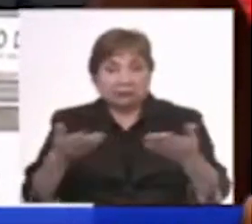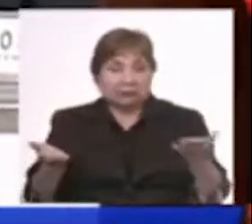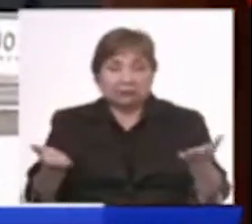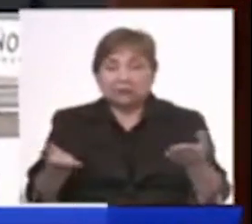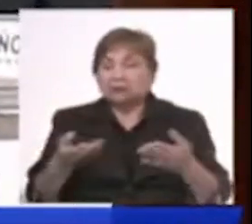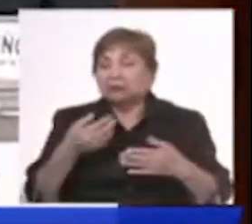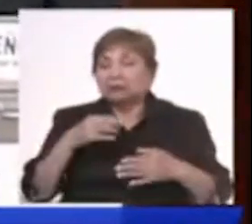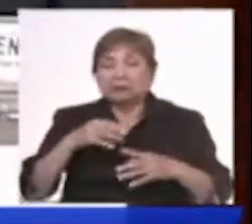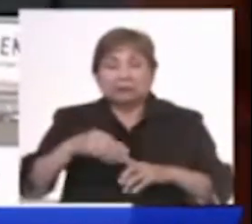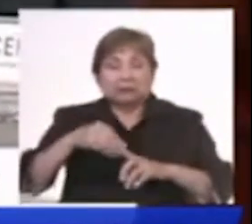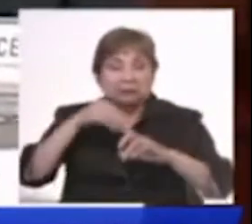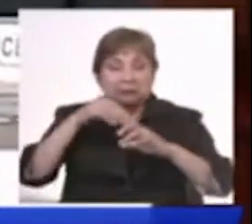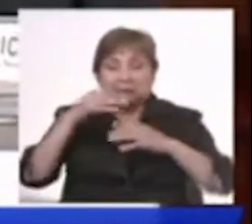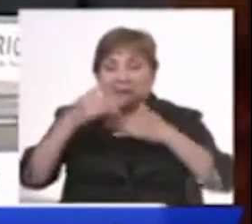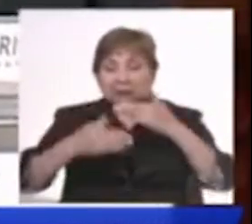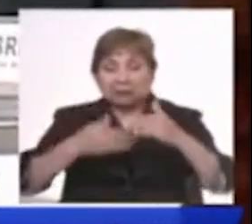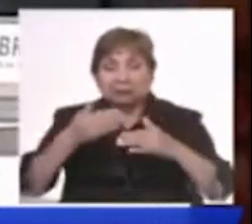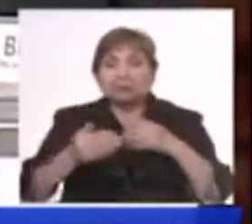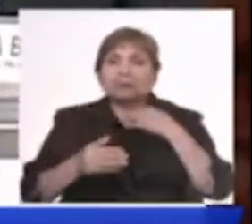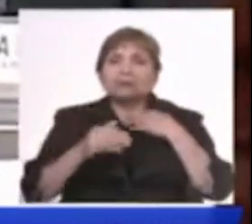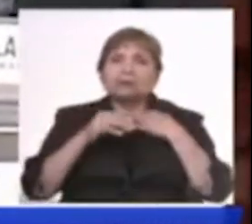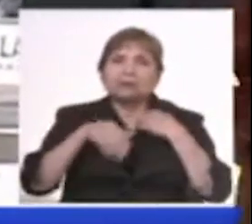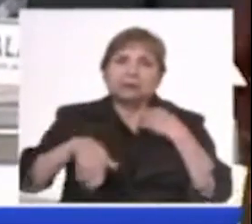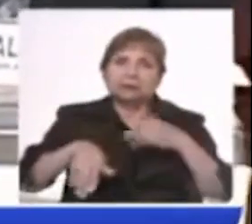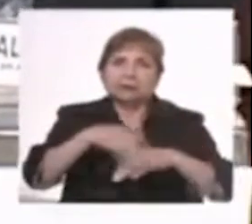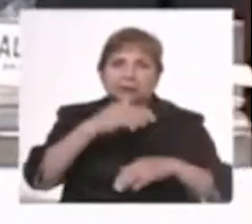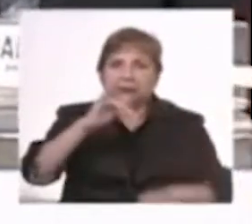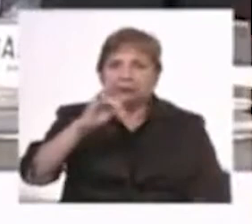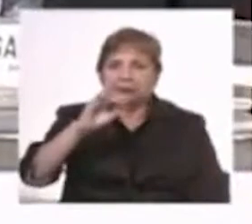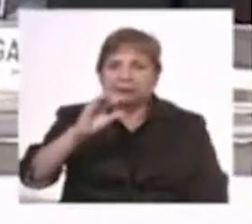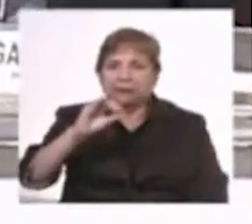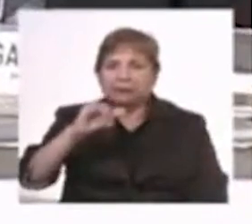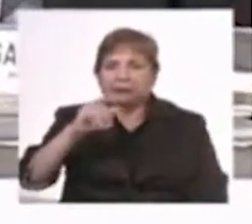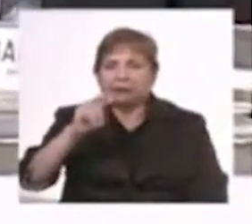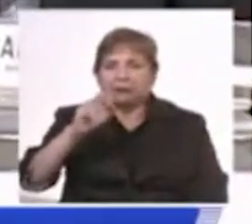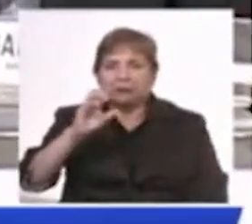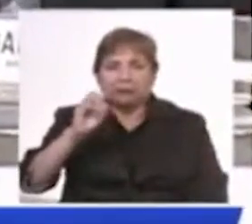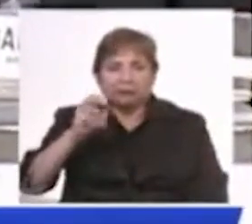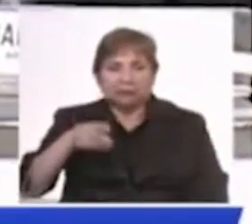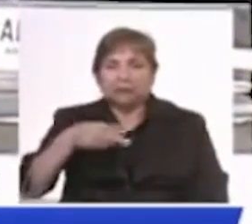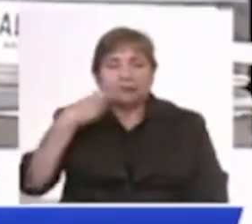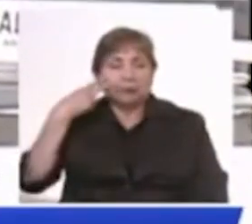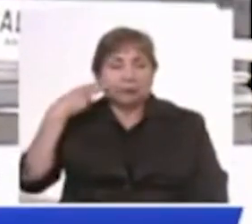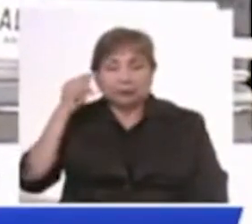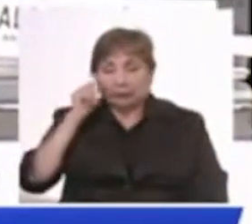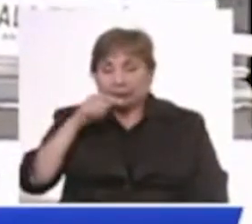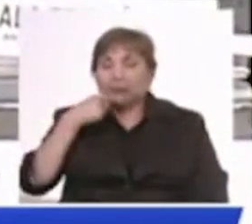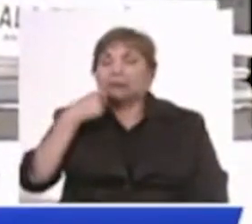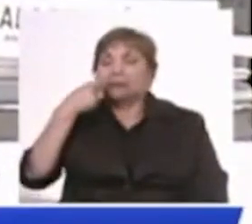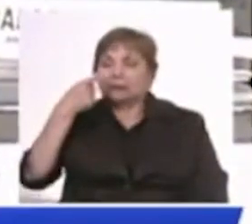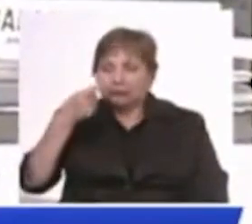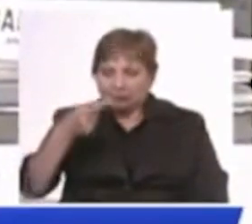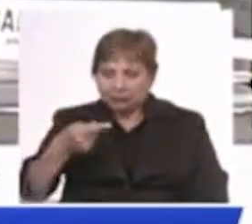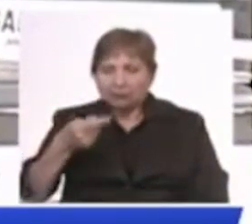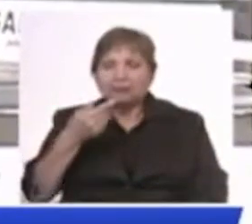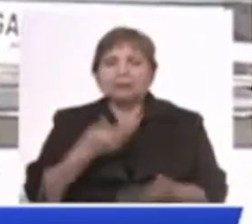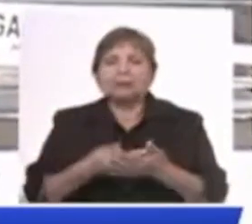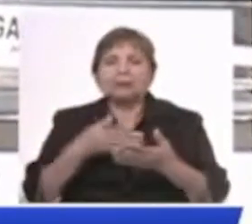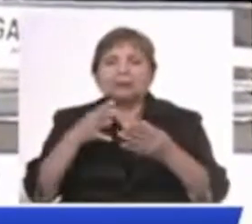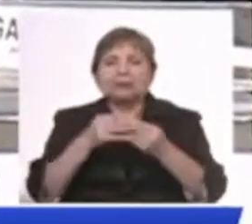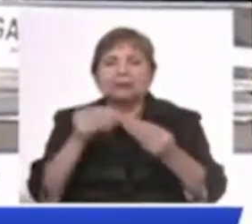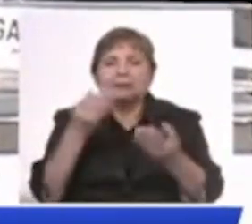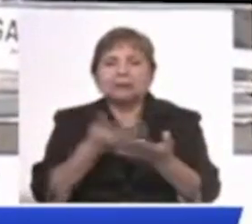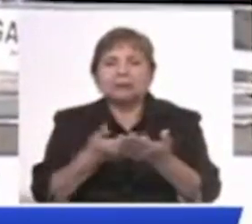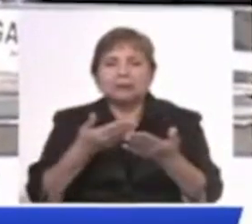proveedor especializado de alfombras en Girón y Iquitos, porque se ha visto que ha sido en Girón y Iquitos, él se ha referido exclusivamente al